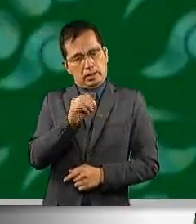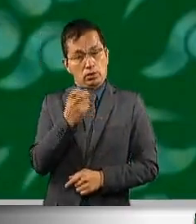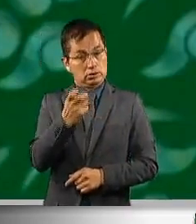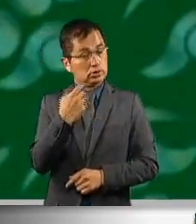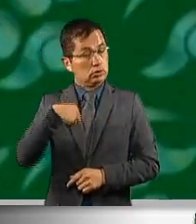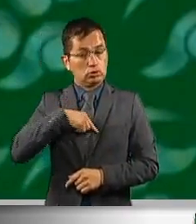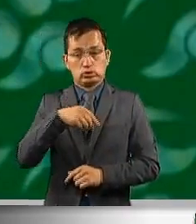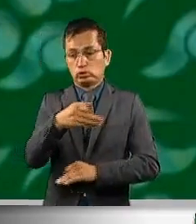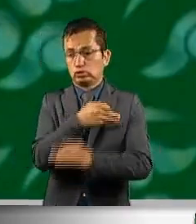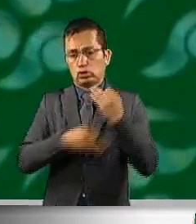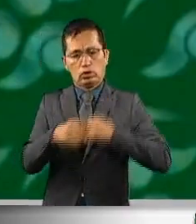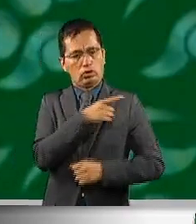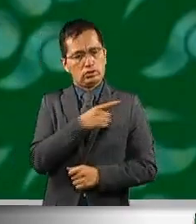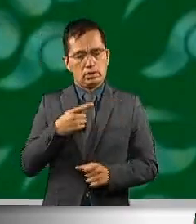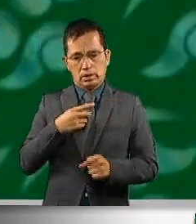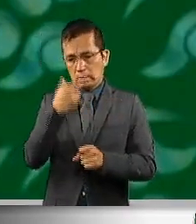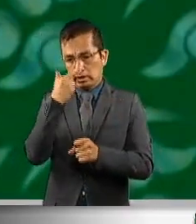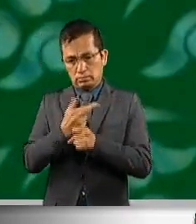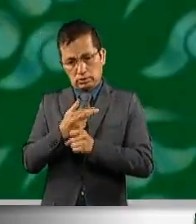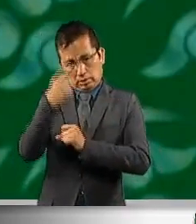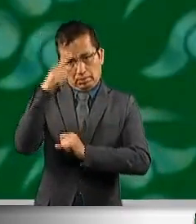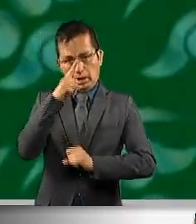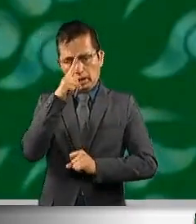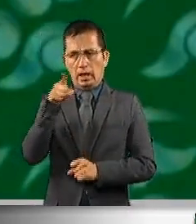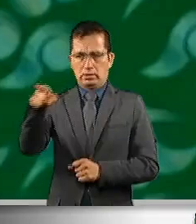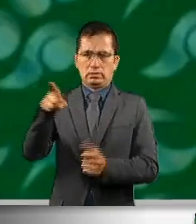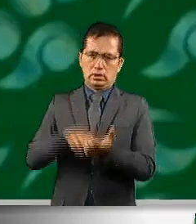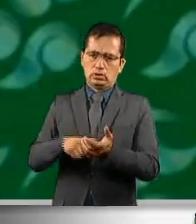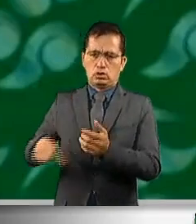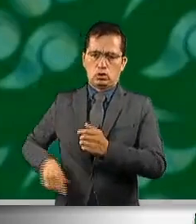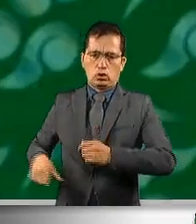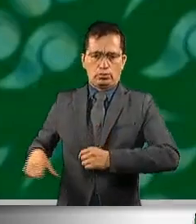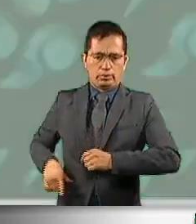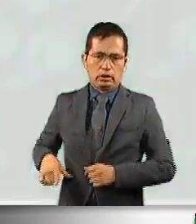en cualquier posición de gobierno o de los poderes que representamos.